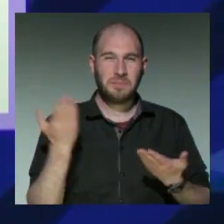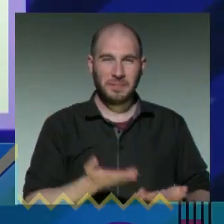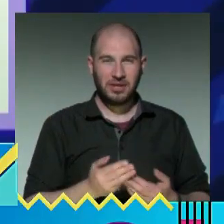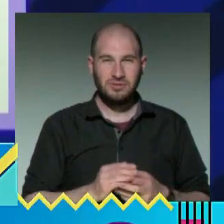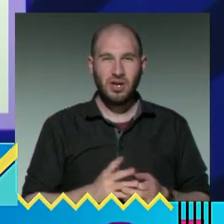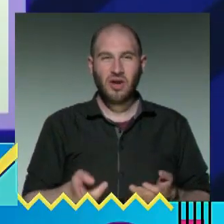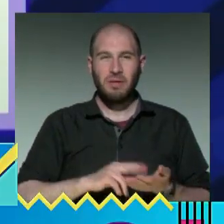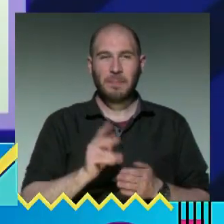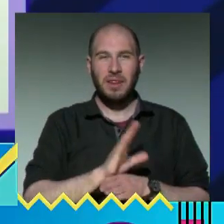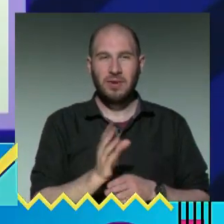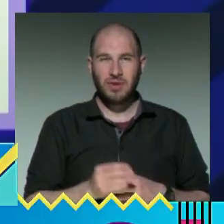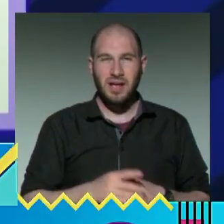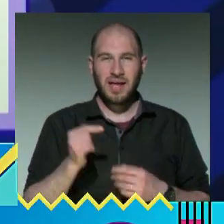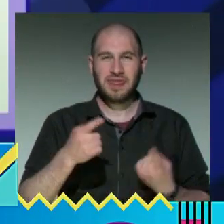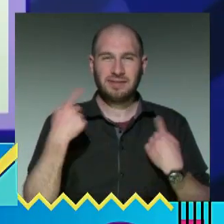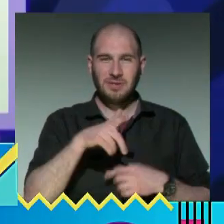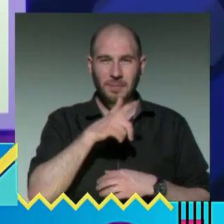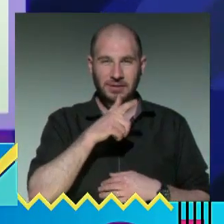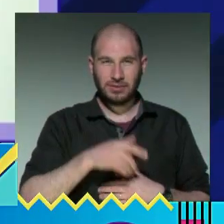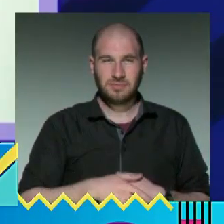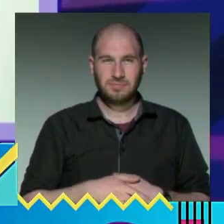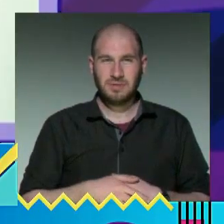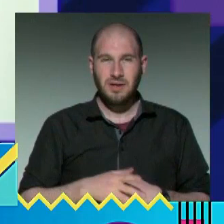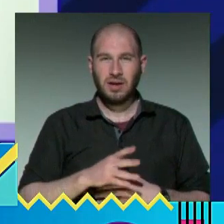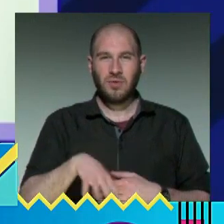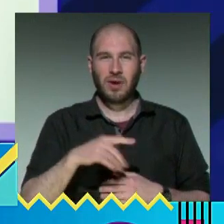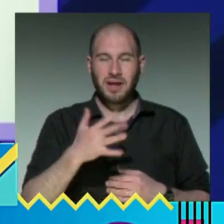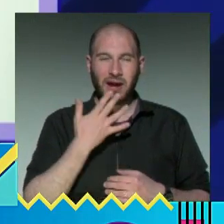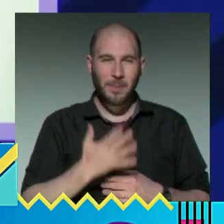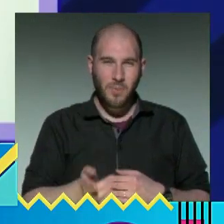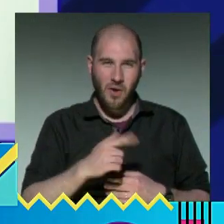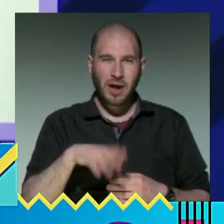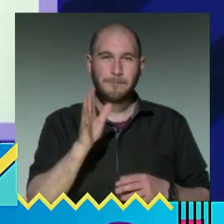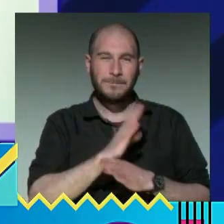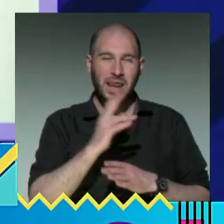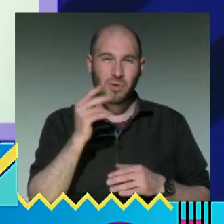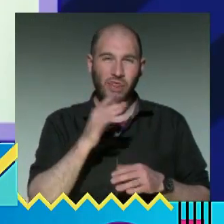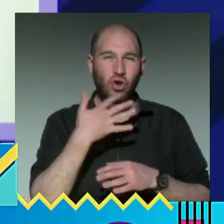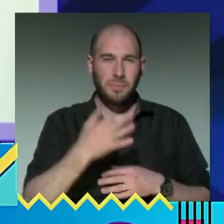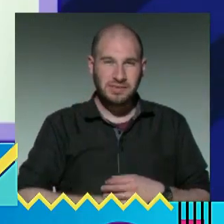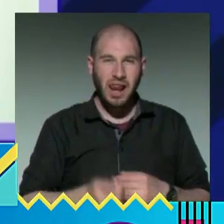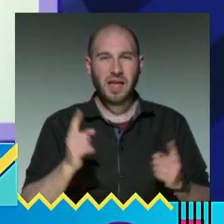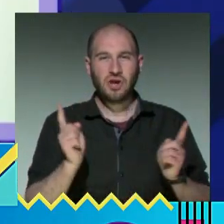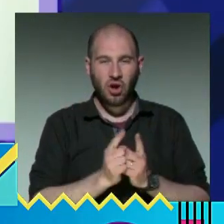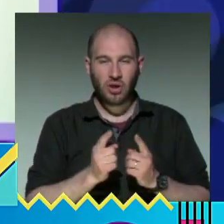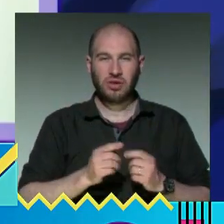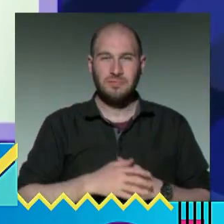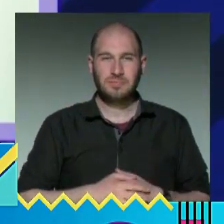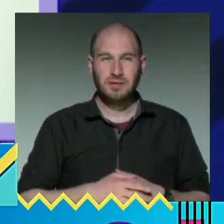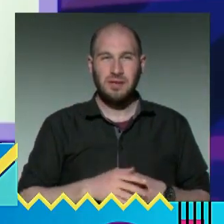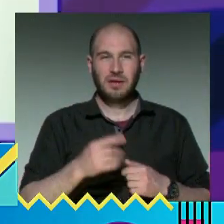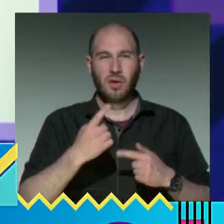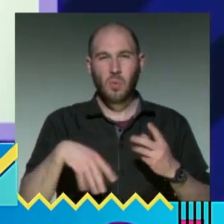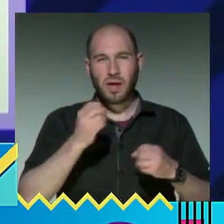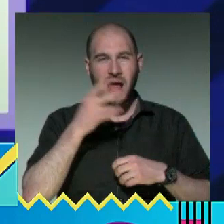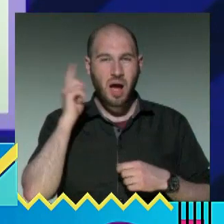Bienvenidos a un de película más del Distintos Parecidos, un espacio hermoso donde vamos a ver películas, documentales, cortometrajes y cualquier